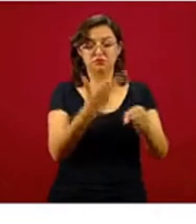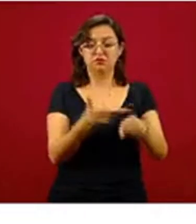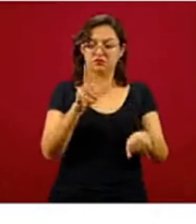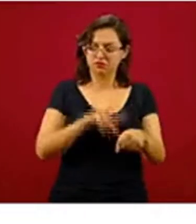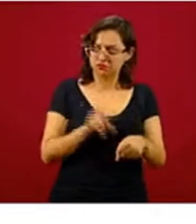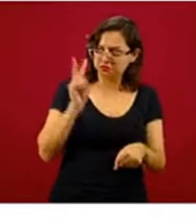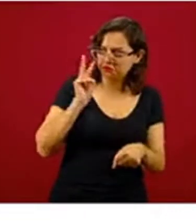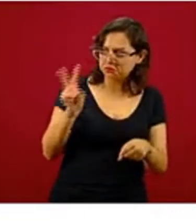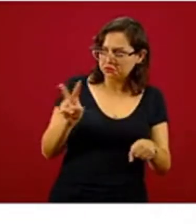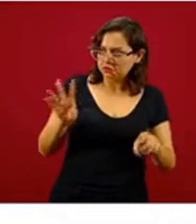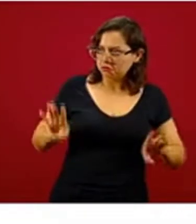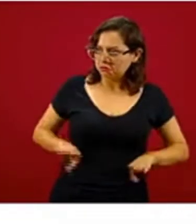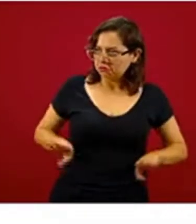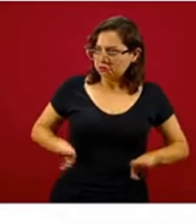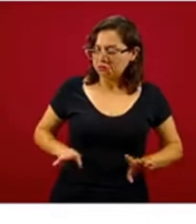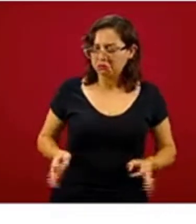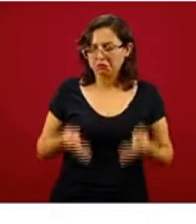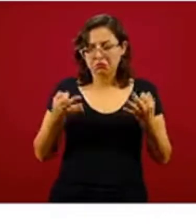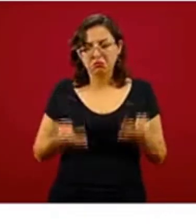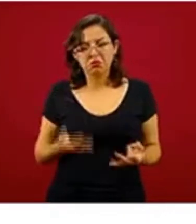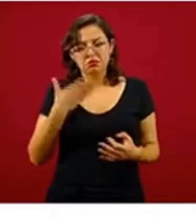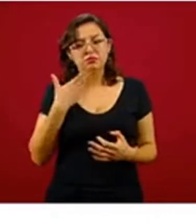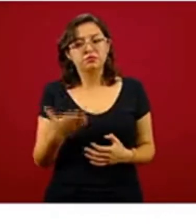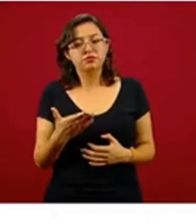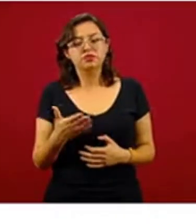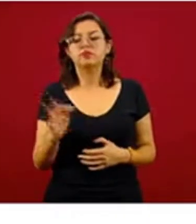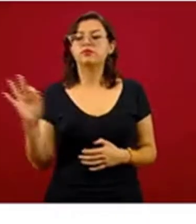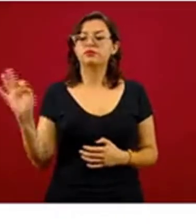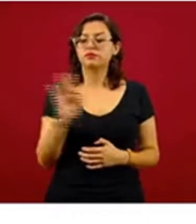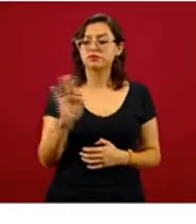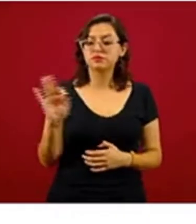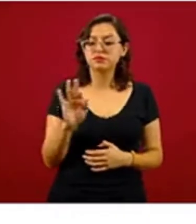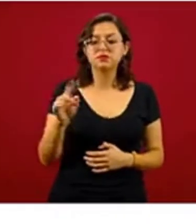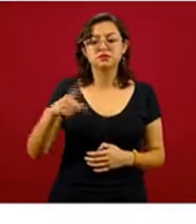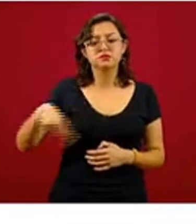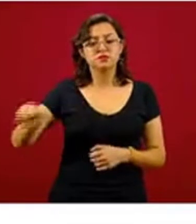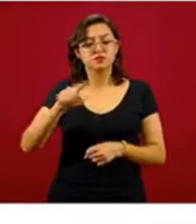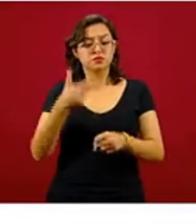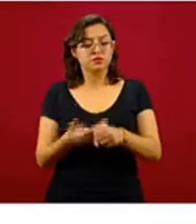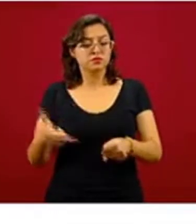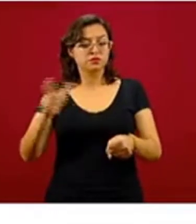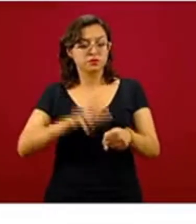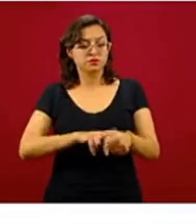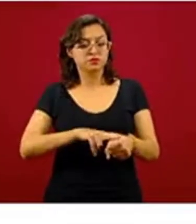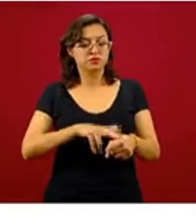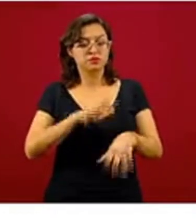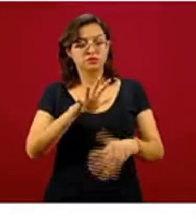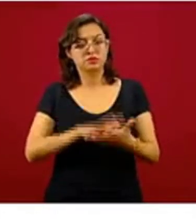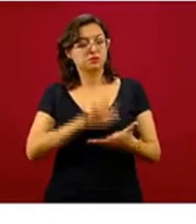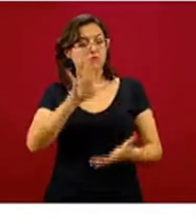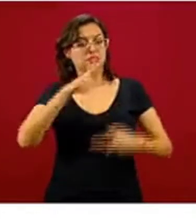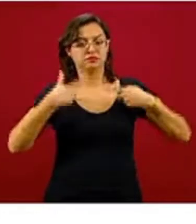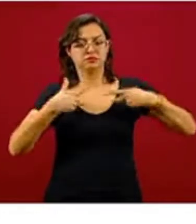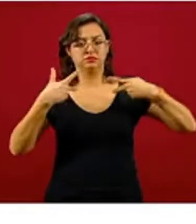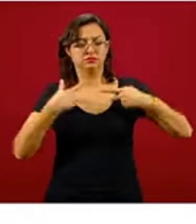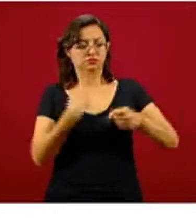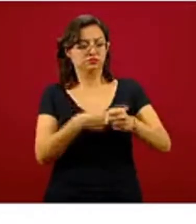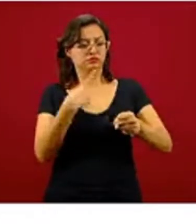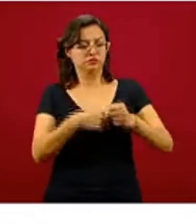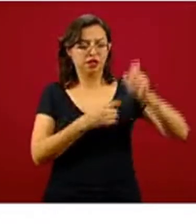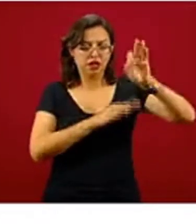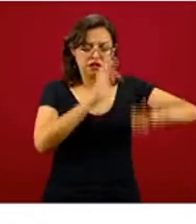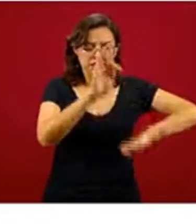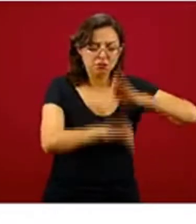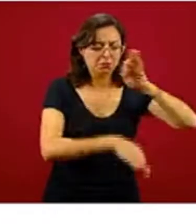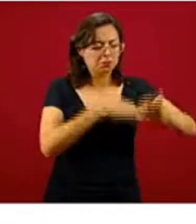sus conductas ejemplares. No necesariamente son de los hospitales que han tenido mayor intensidad,